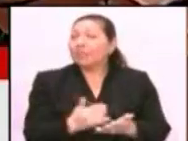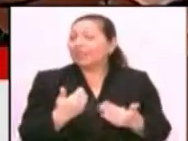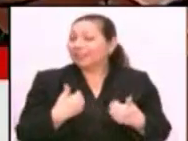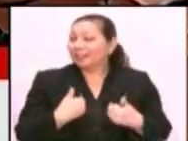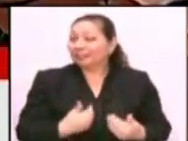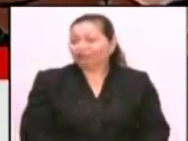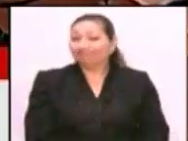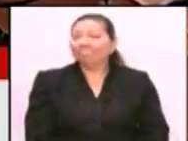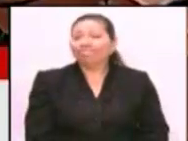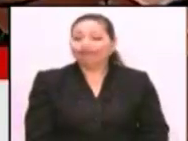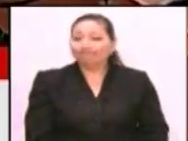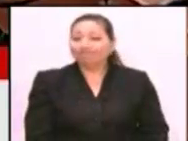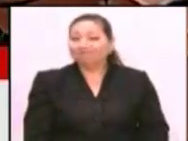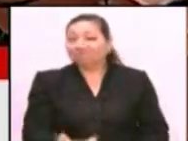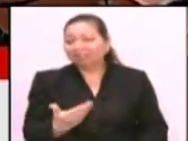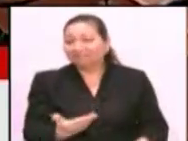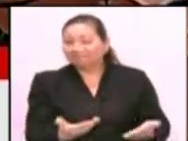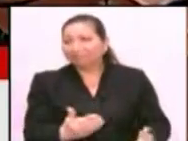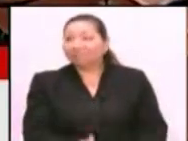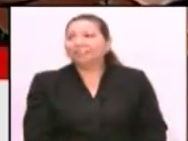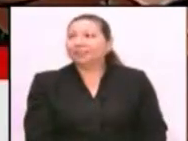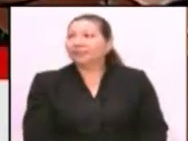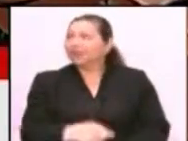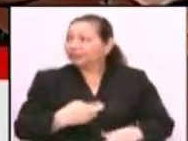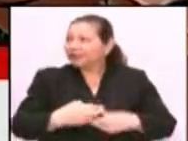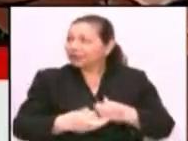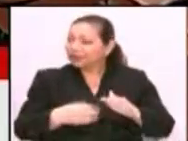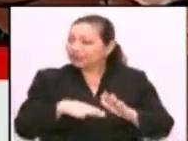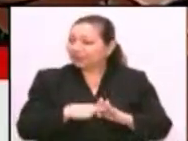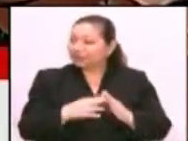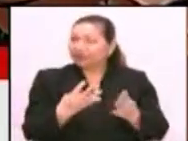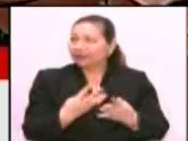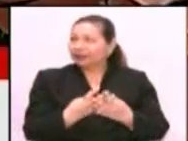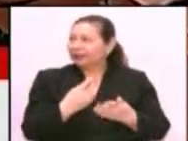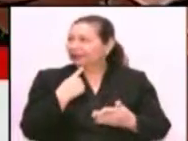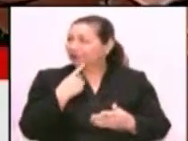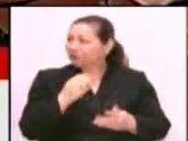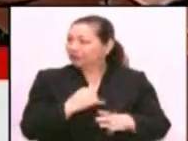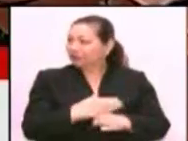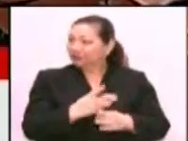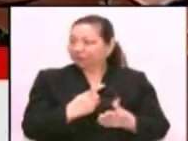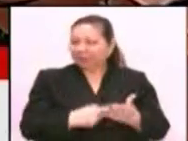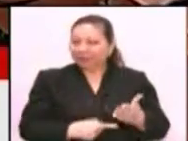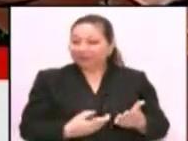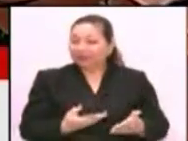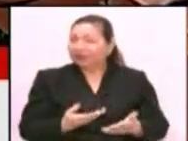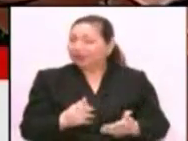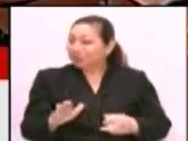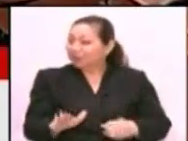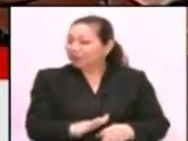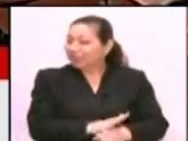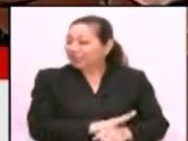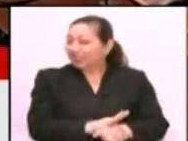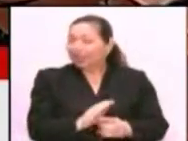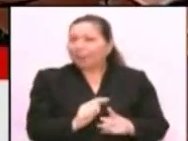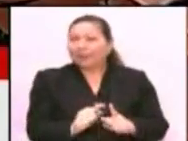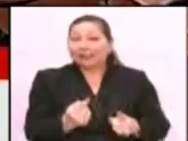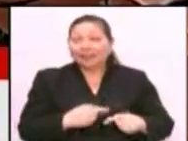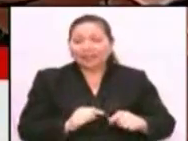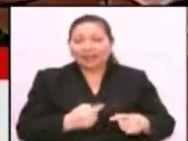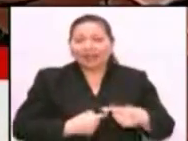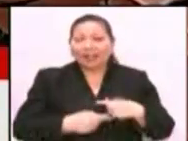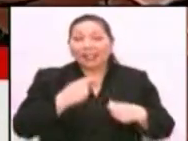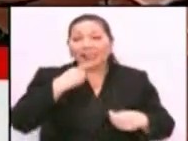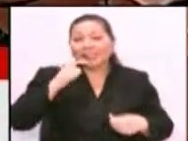complejo, ¿no? Tal vez el producir dentro de una cárcel es algo de una forma, digamos, igual complejo, pero que si traen los